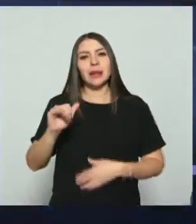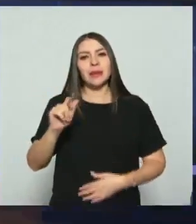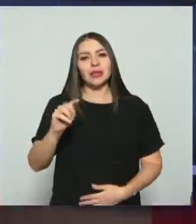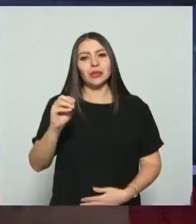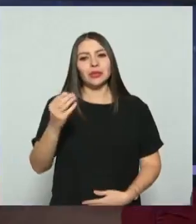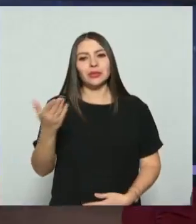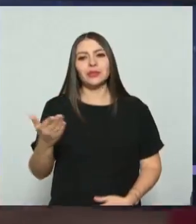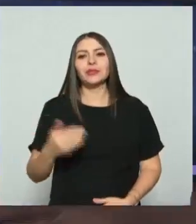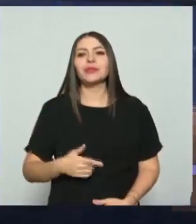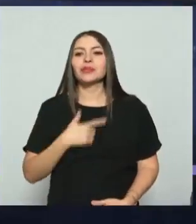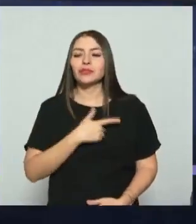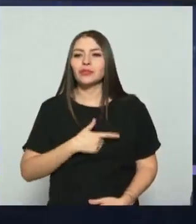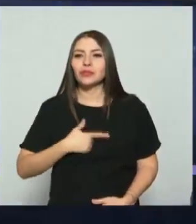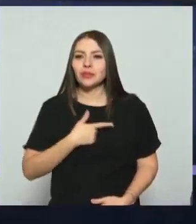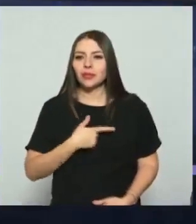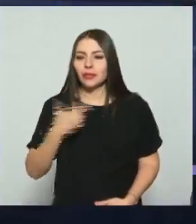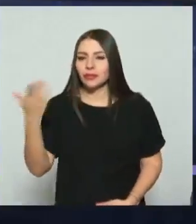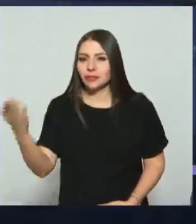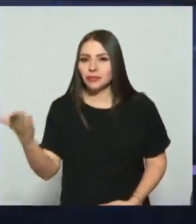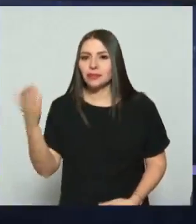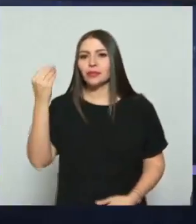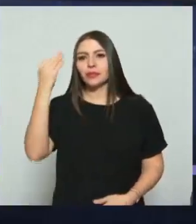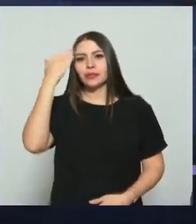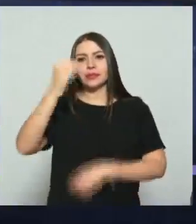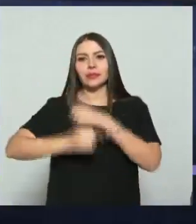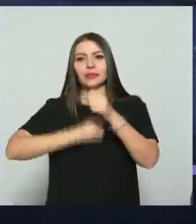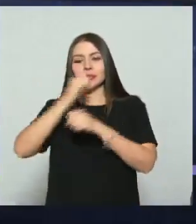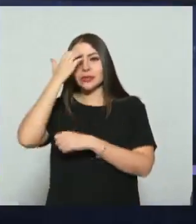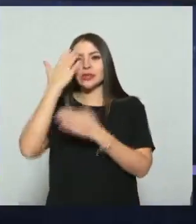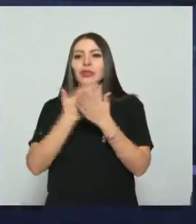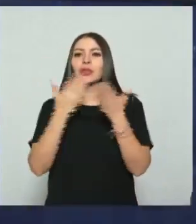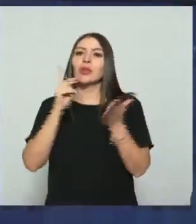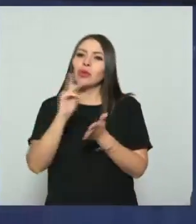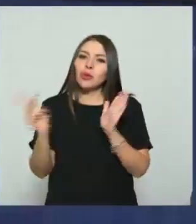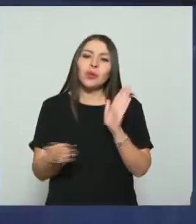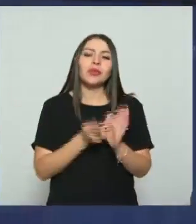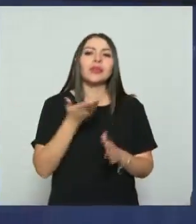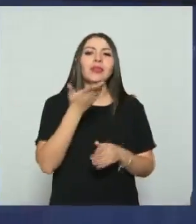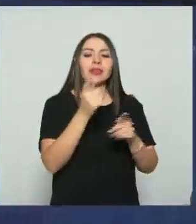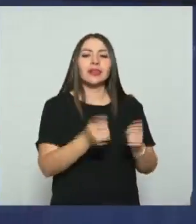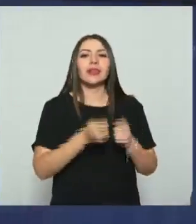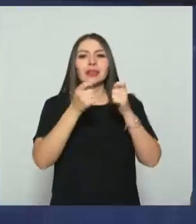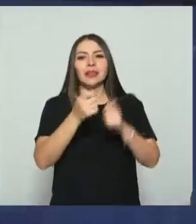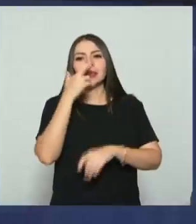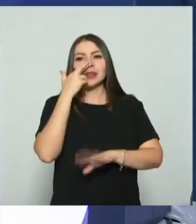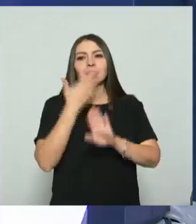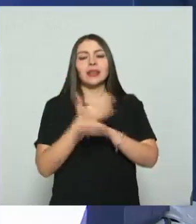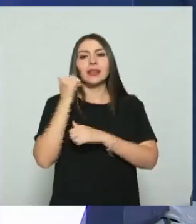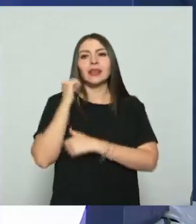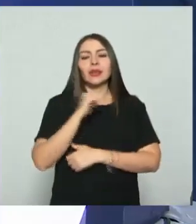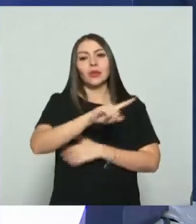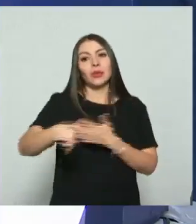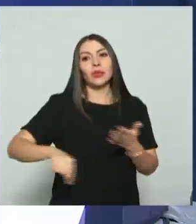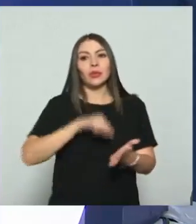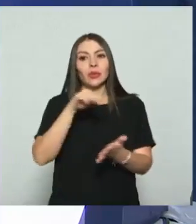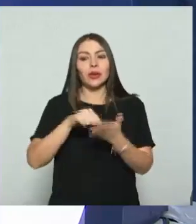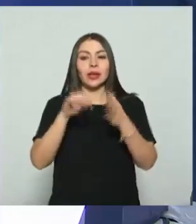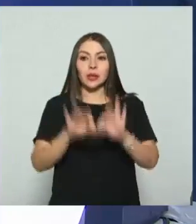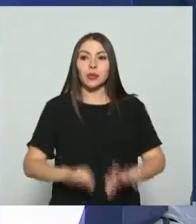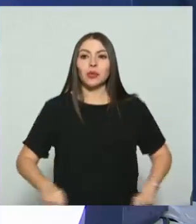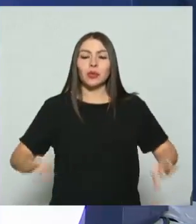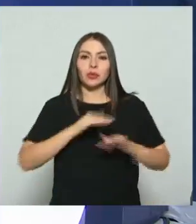Y cuántos años de conocerte. Y bueno, finalmente te tocó otra rifa del Tigre a ti también. Es un lugar emblemático de la